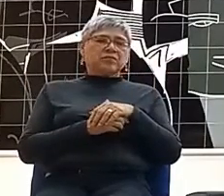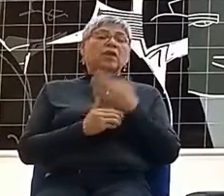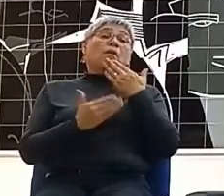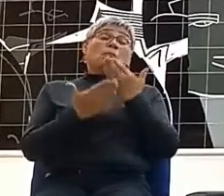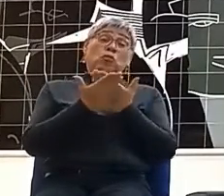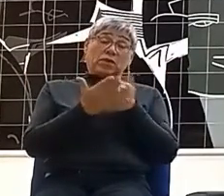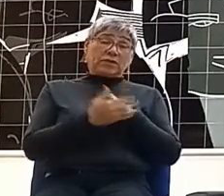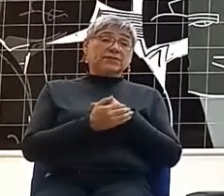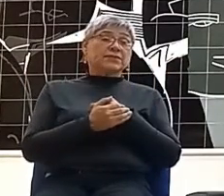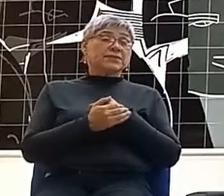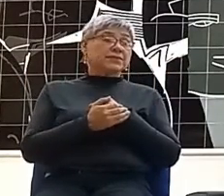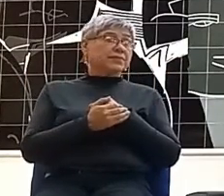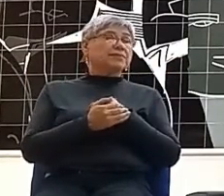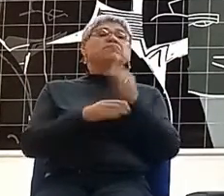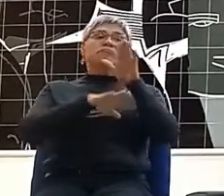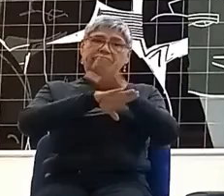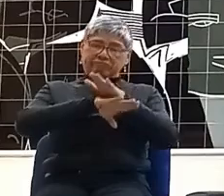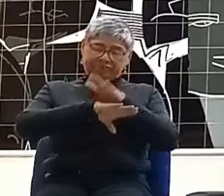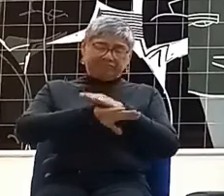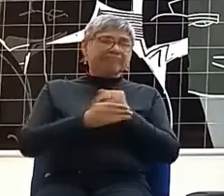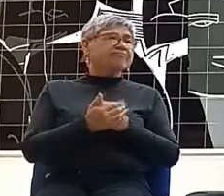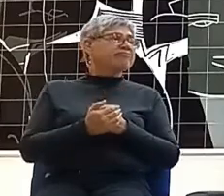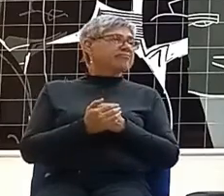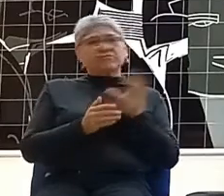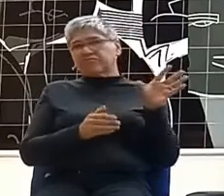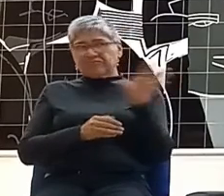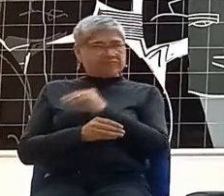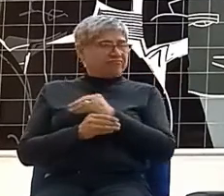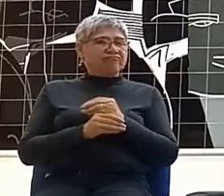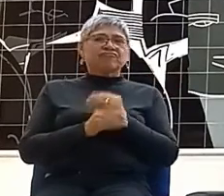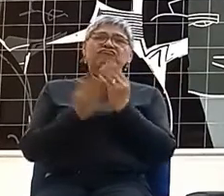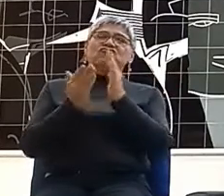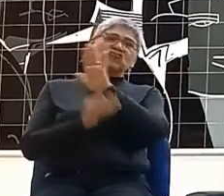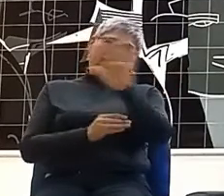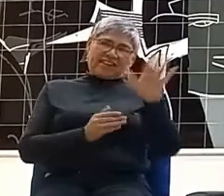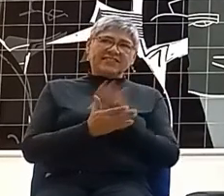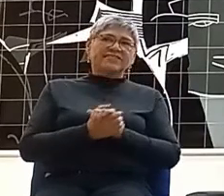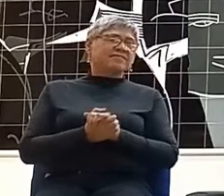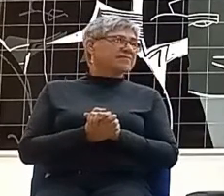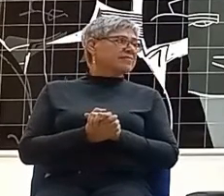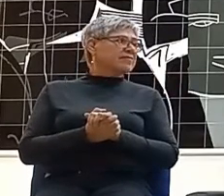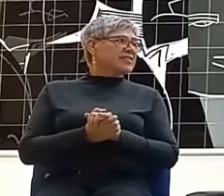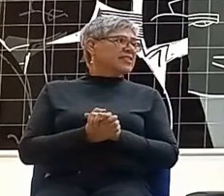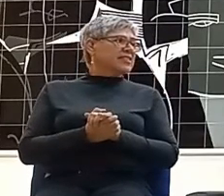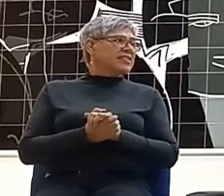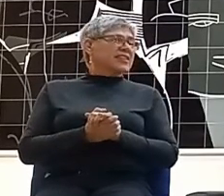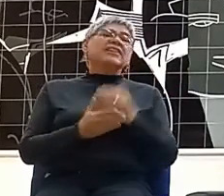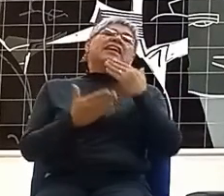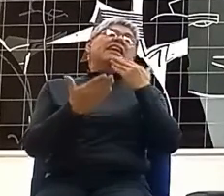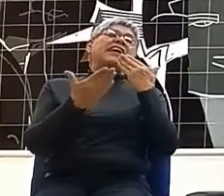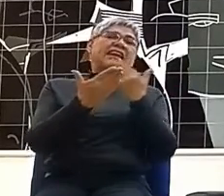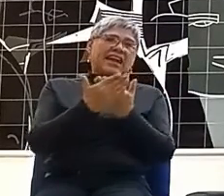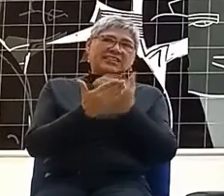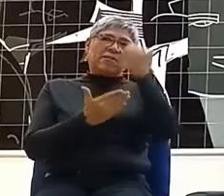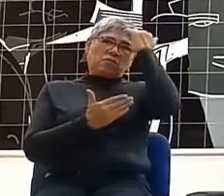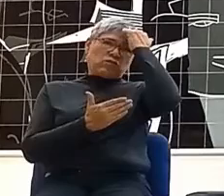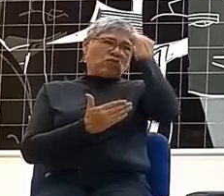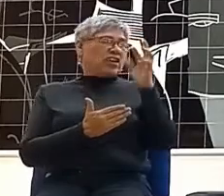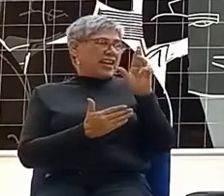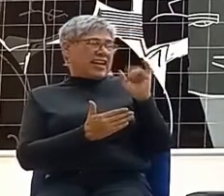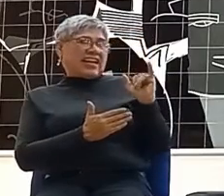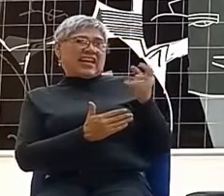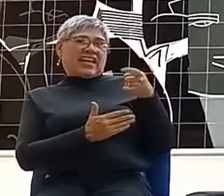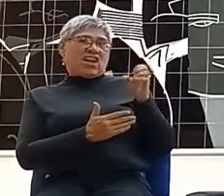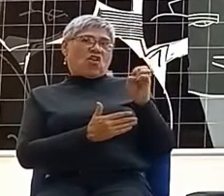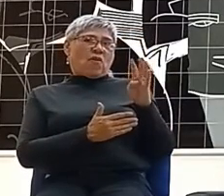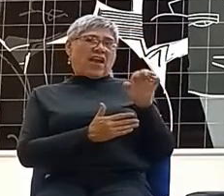Muy buenas tardes a todos ustedes y gracias al profesor Rigoberto Montoya